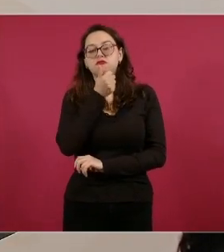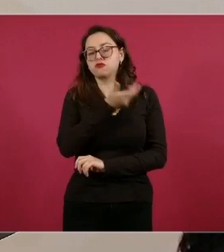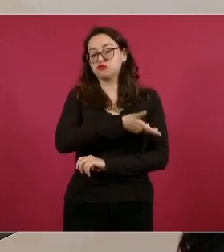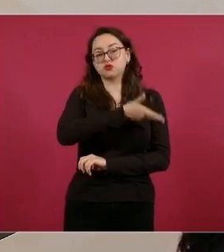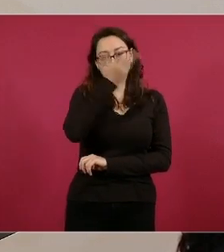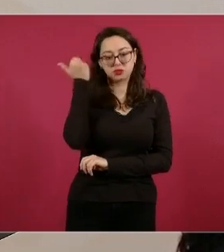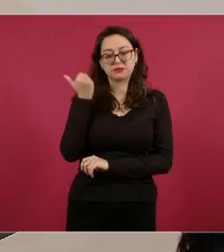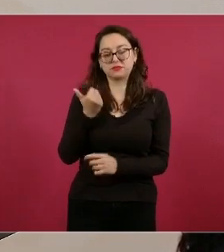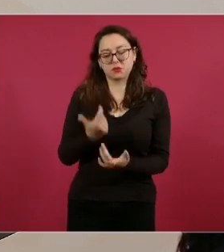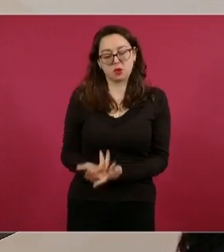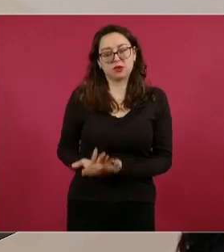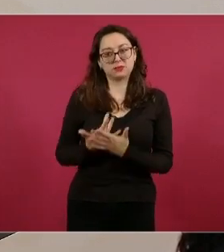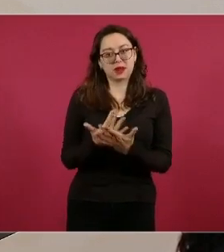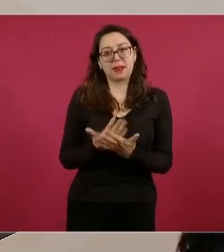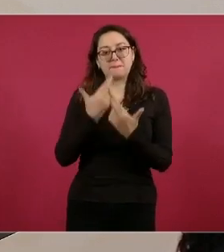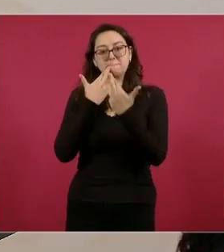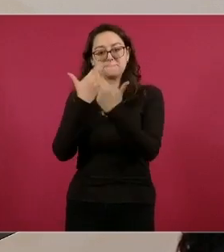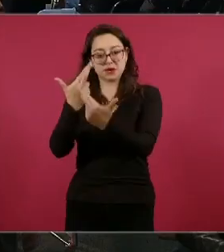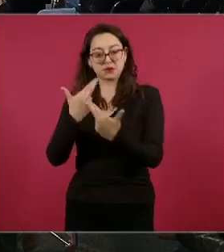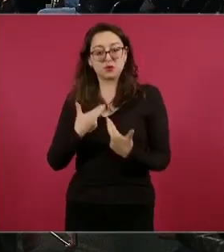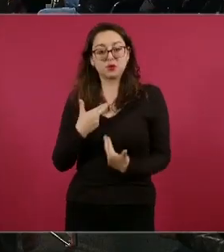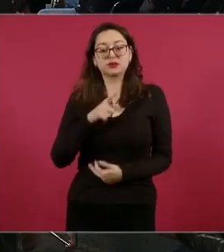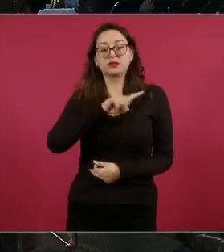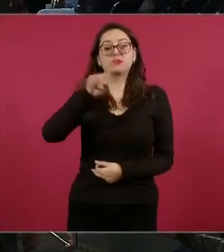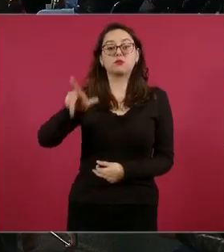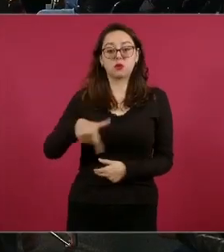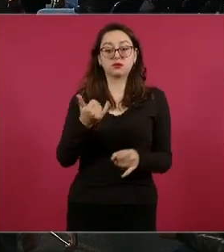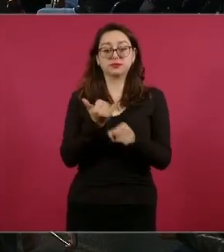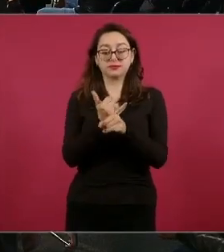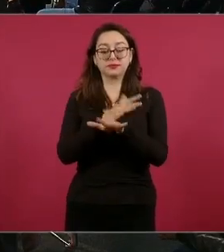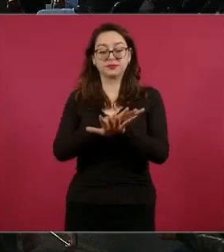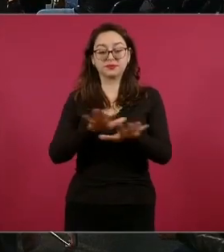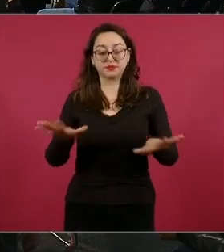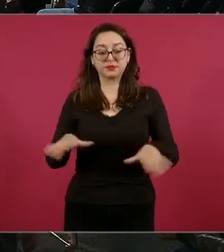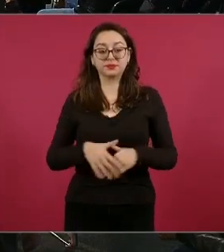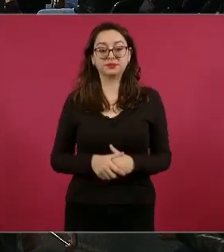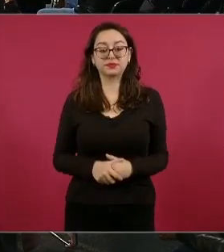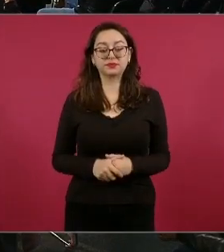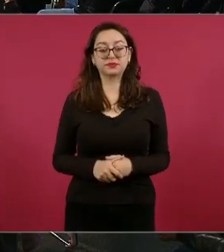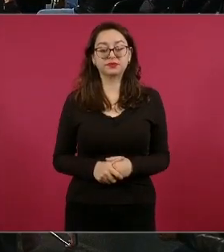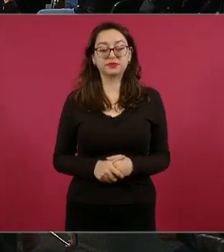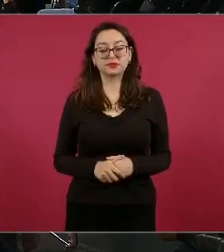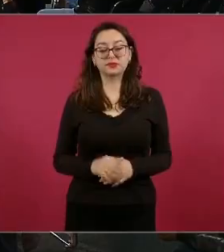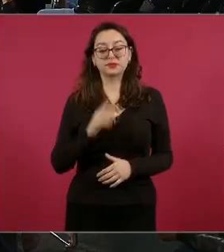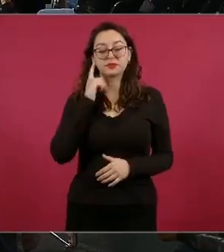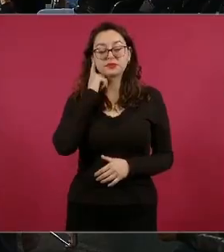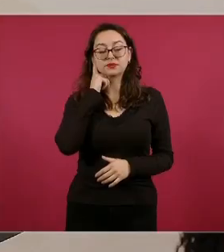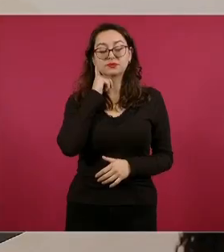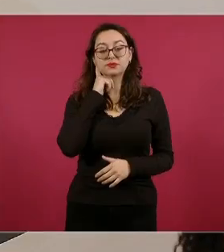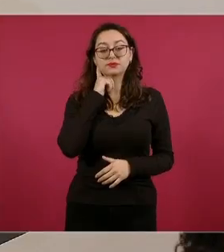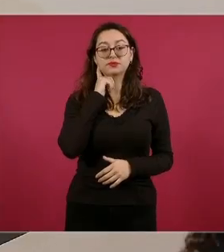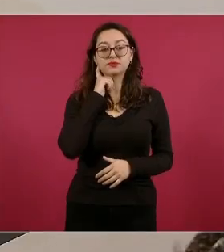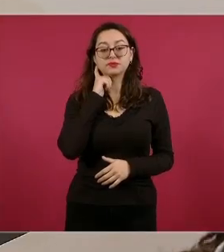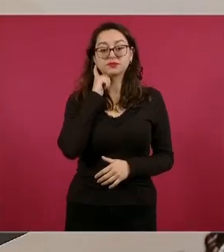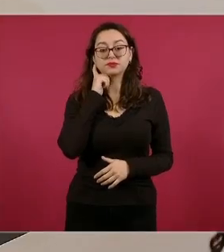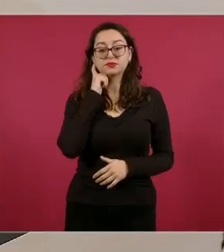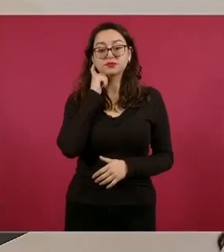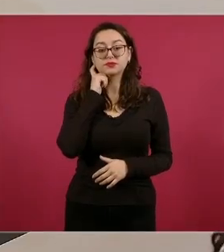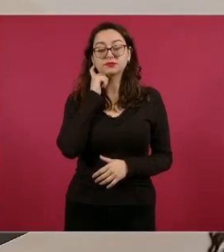Vamos a esperar y nosotros informamos sobre eso. Acerca de